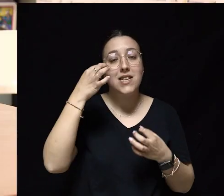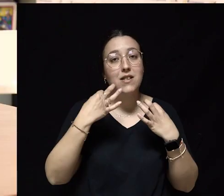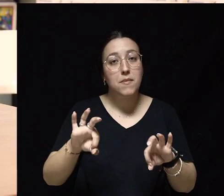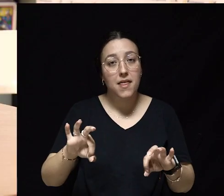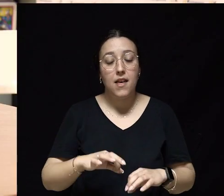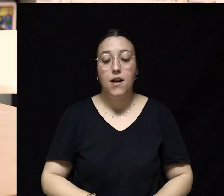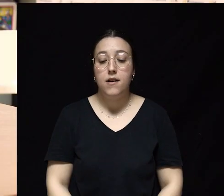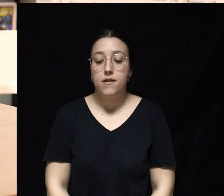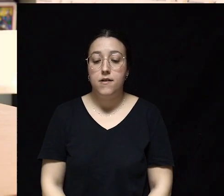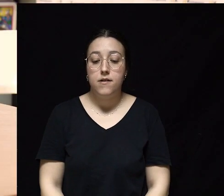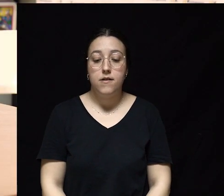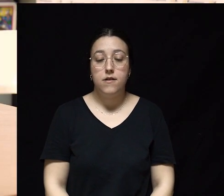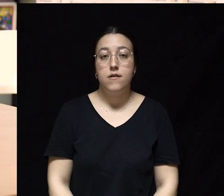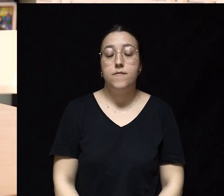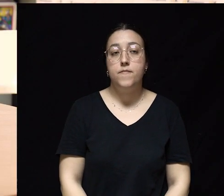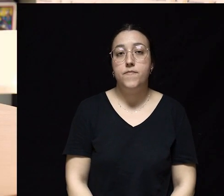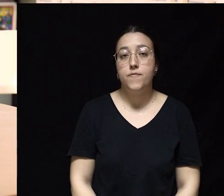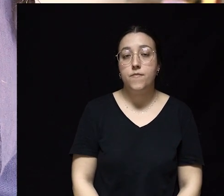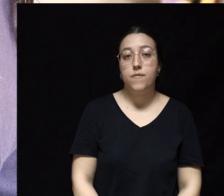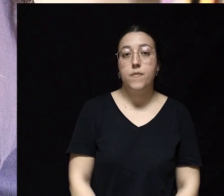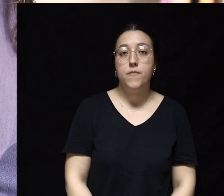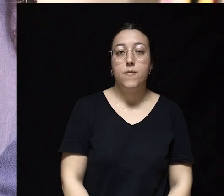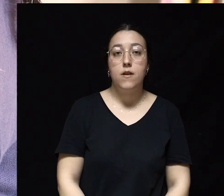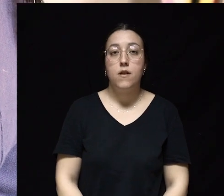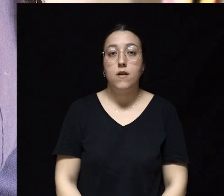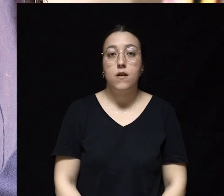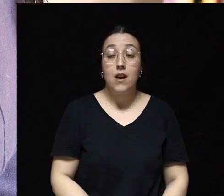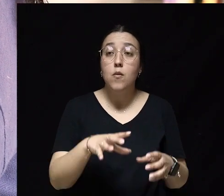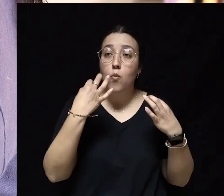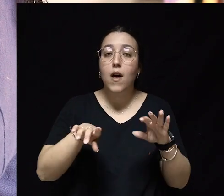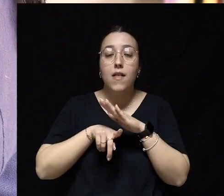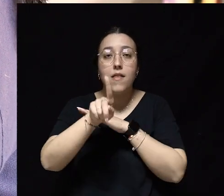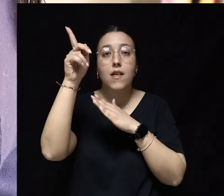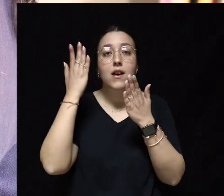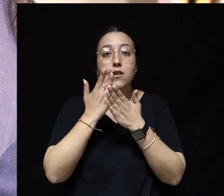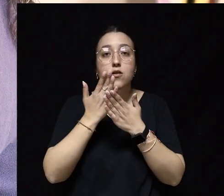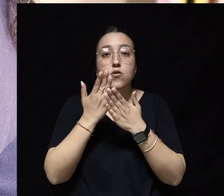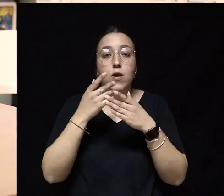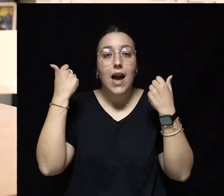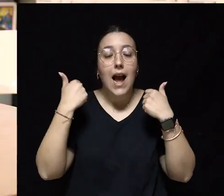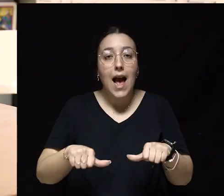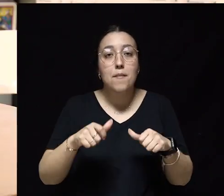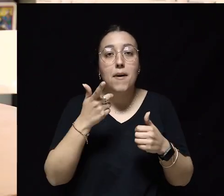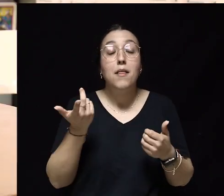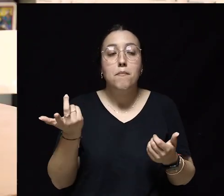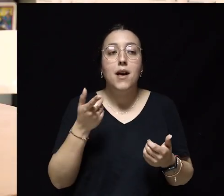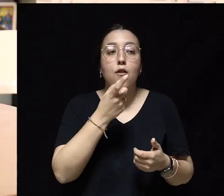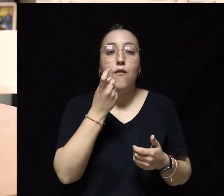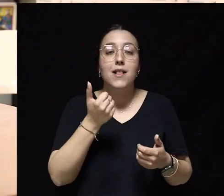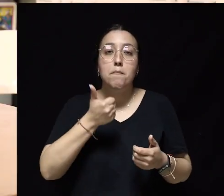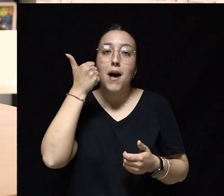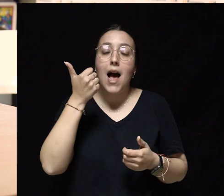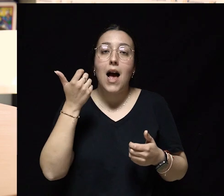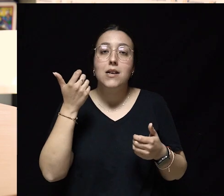niños necesitarían un apoyo específico, pero no, ya lo he dicho antes, no porque no sean capaces, porque todos los seres humanos, si